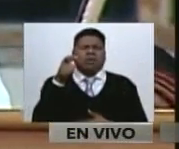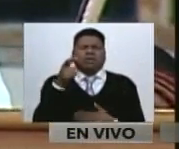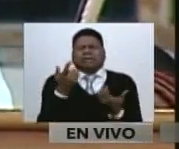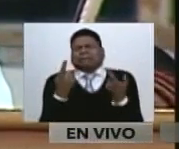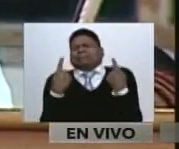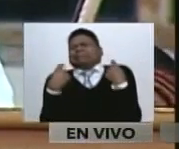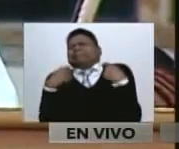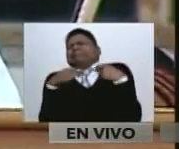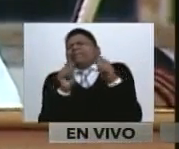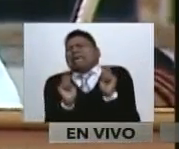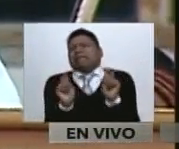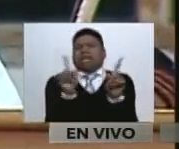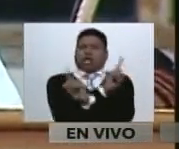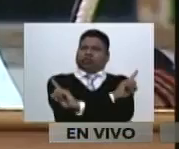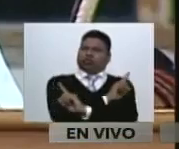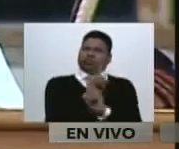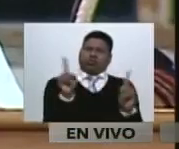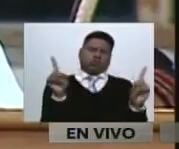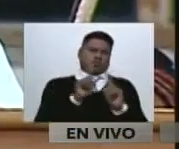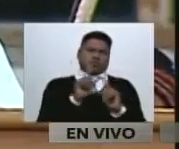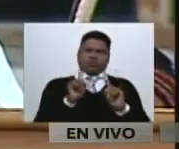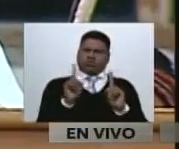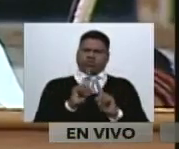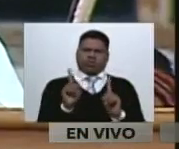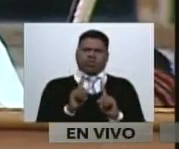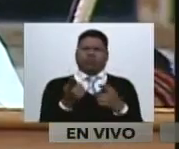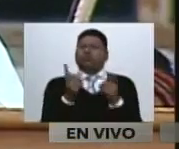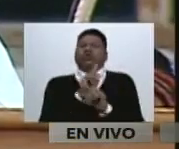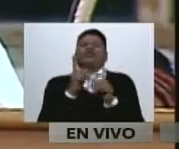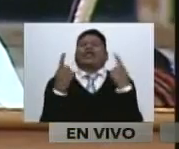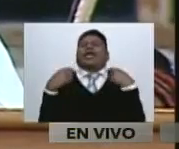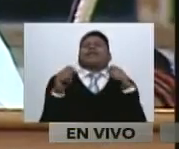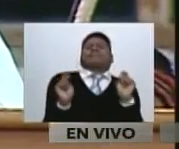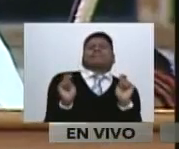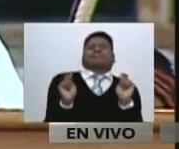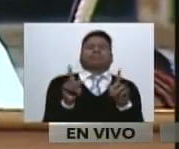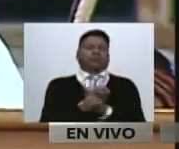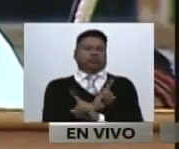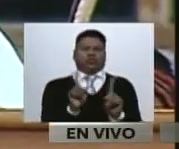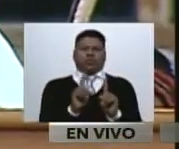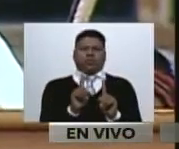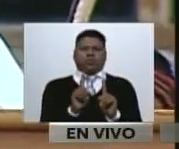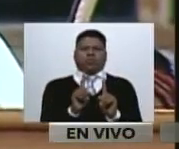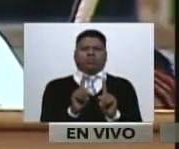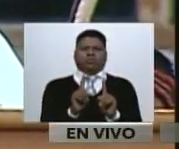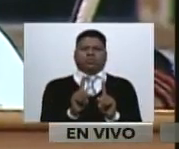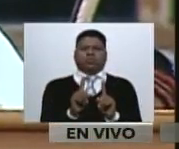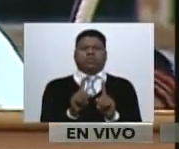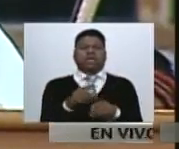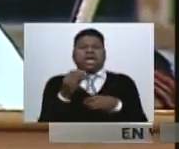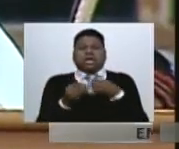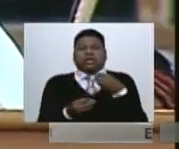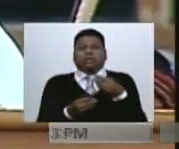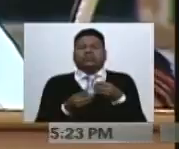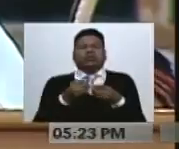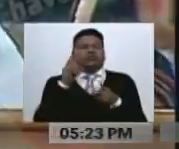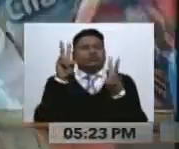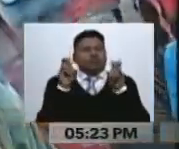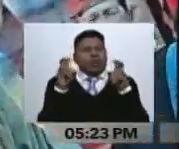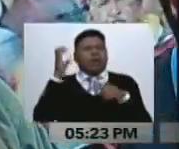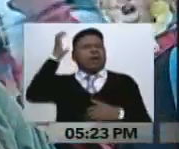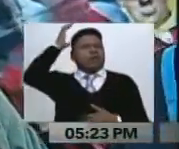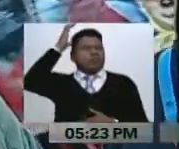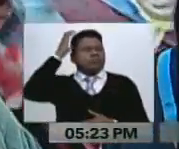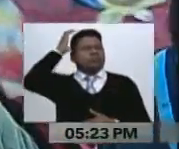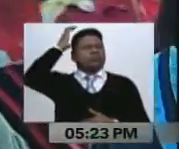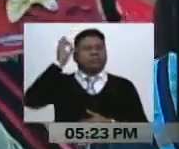No, esto no se trata de intento. Aquí se ha establecido una nueva conciencia, y